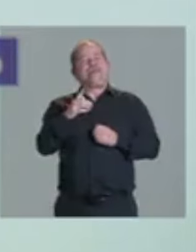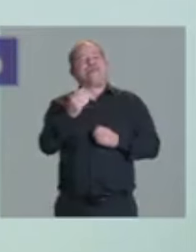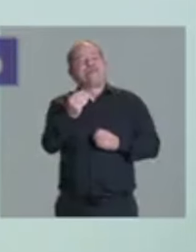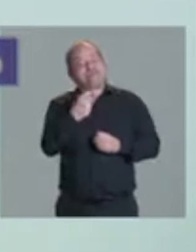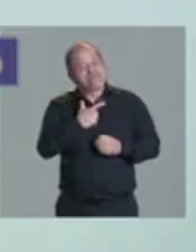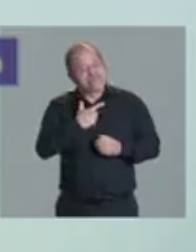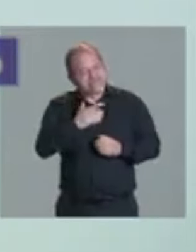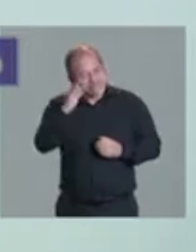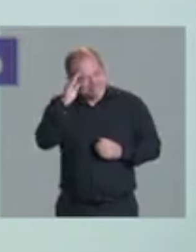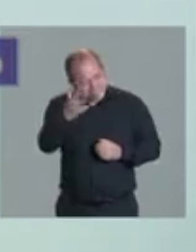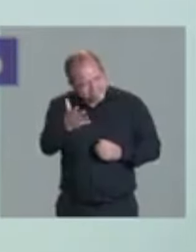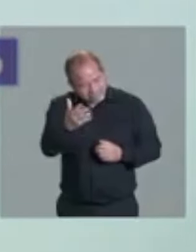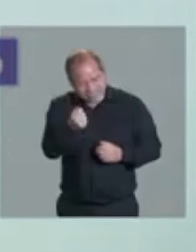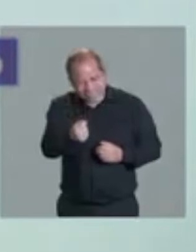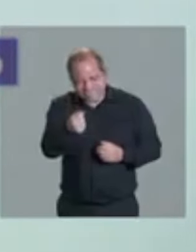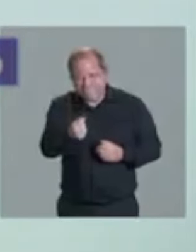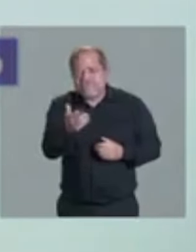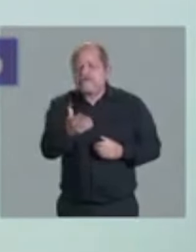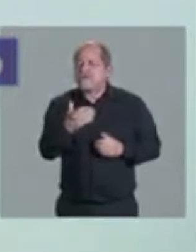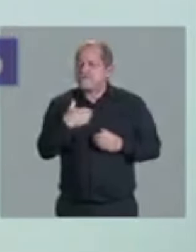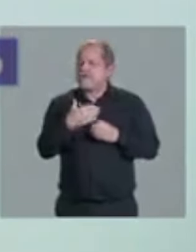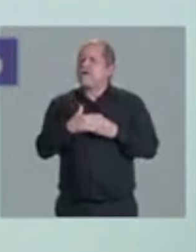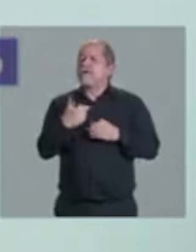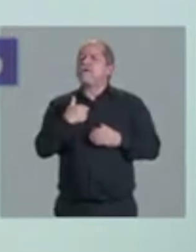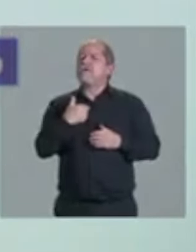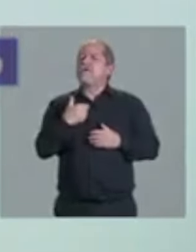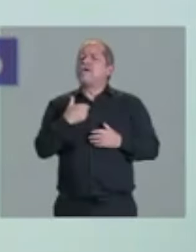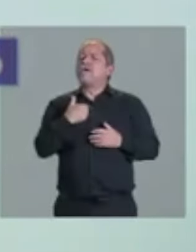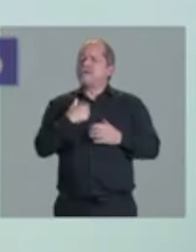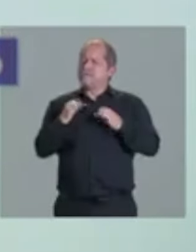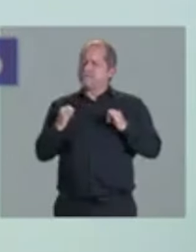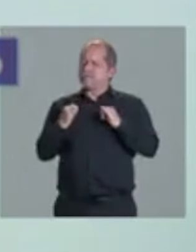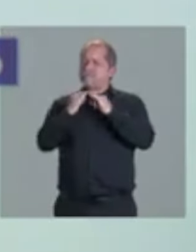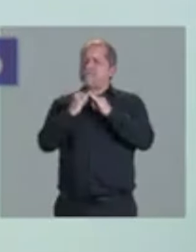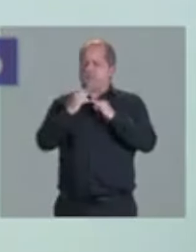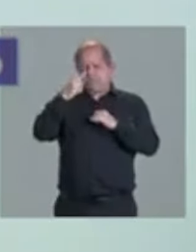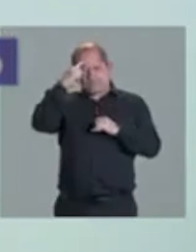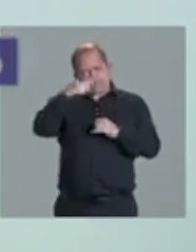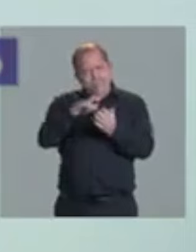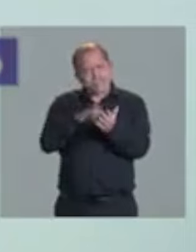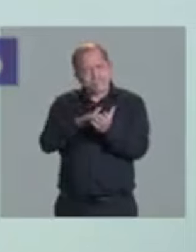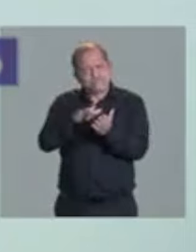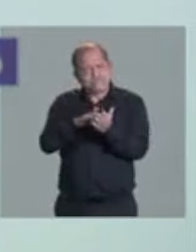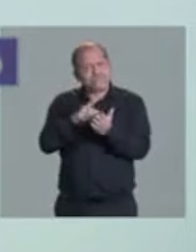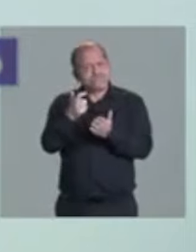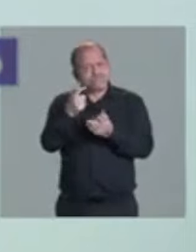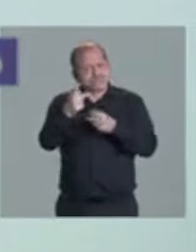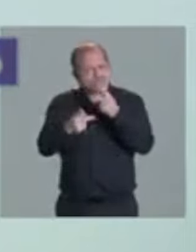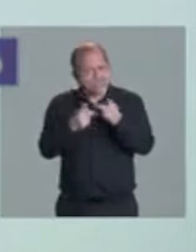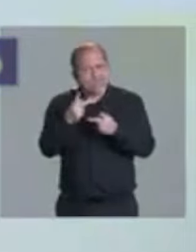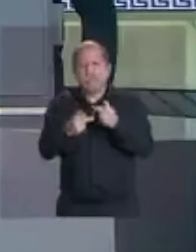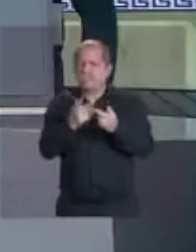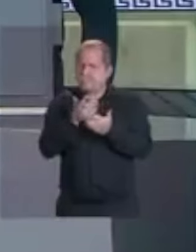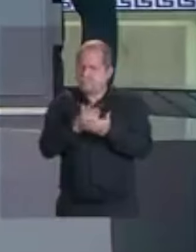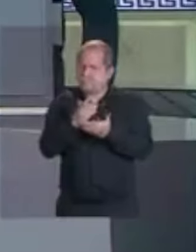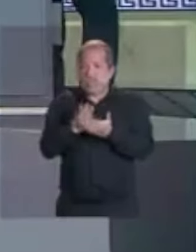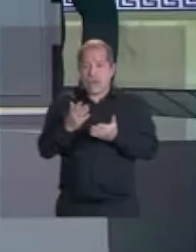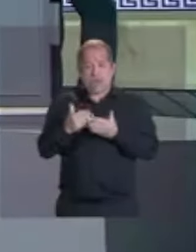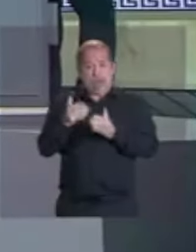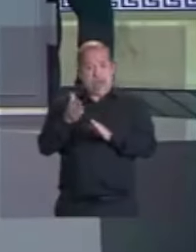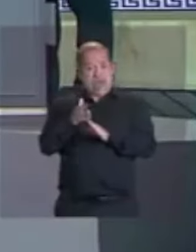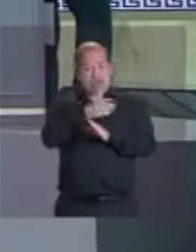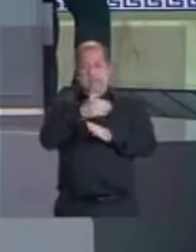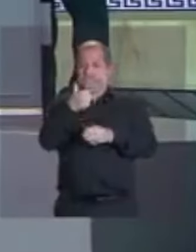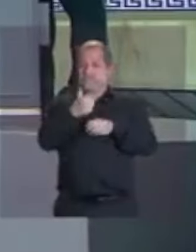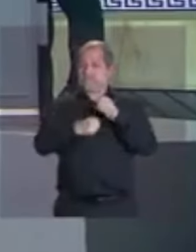confrontado con la 4T, con el presidente y con Claudia Sheinbaum. ¿Esto qué significa? Que, digamos, yo para qué